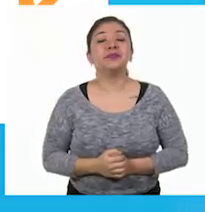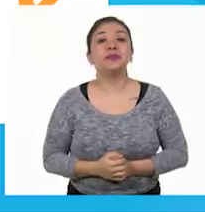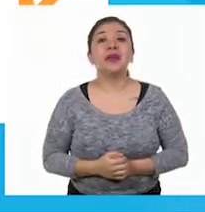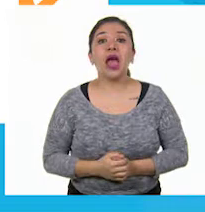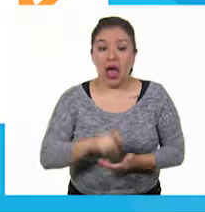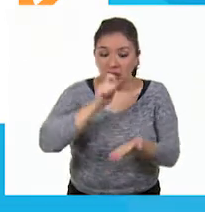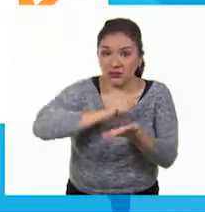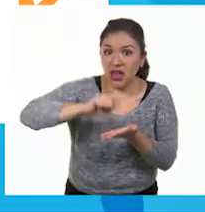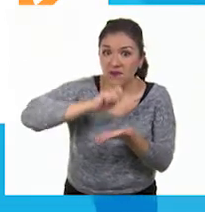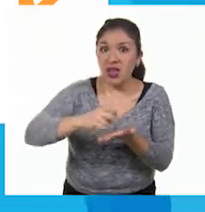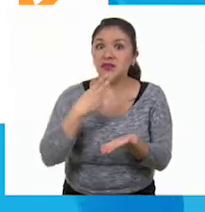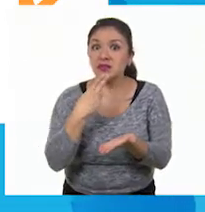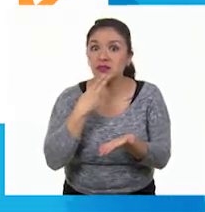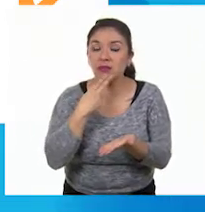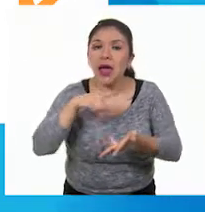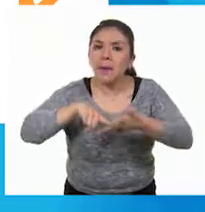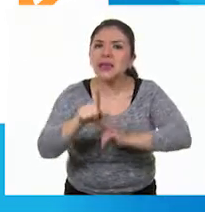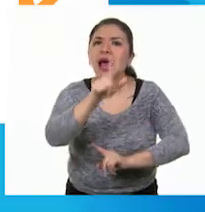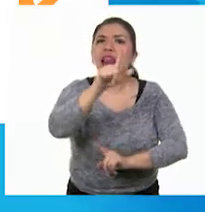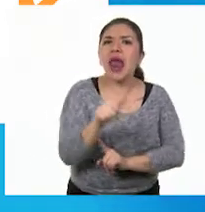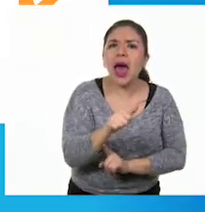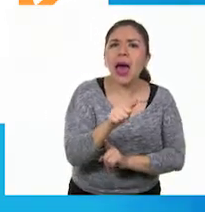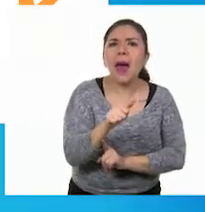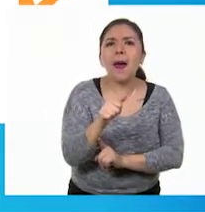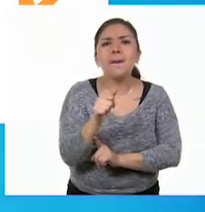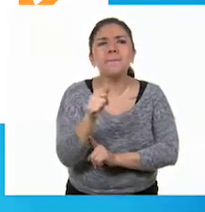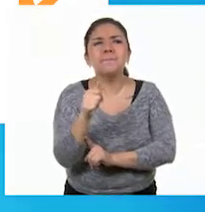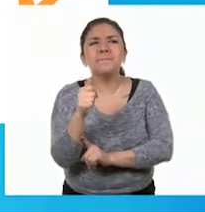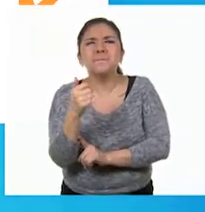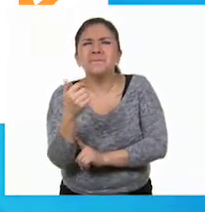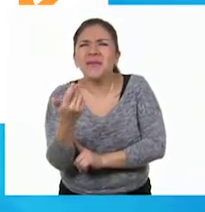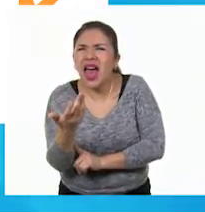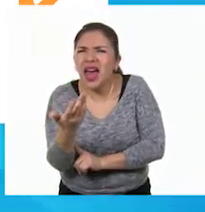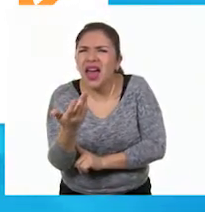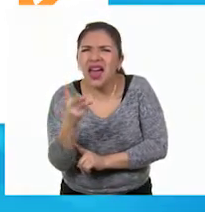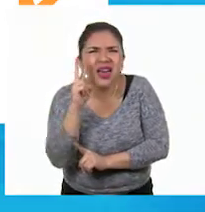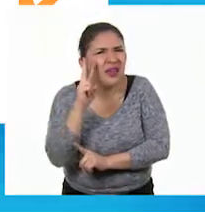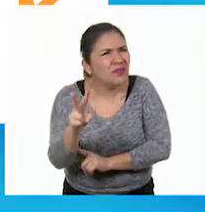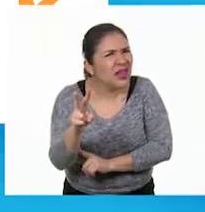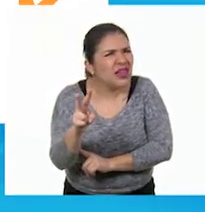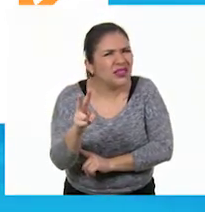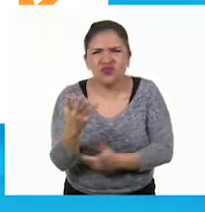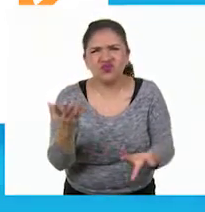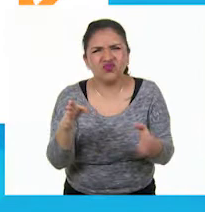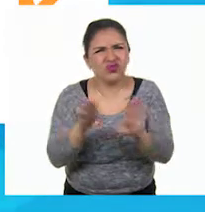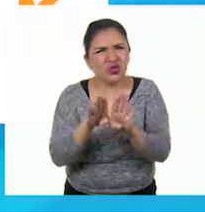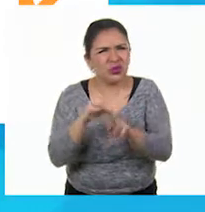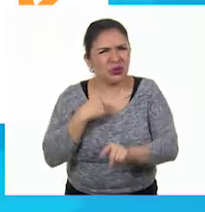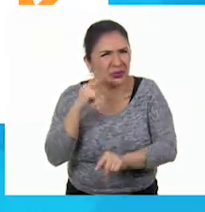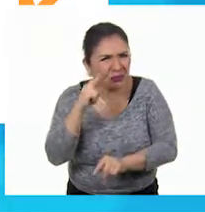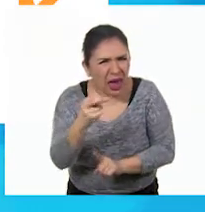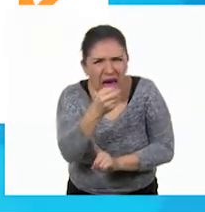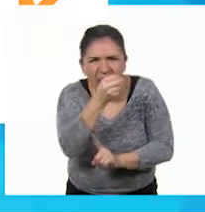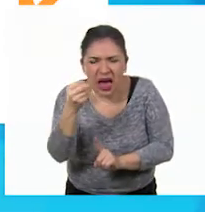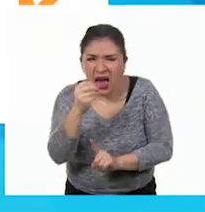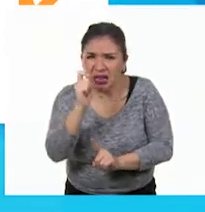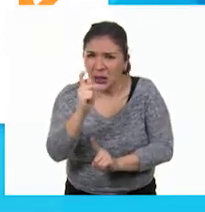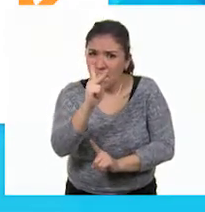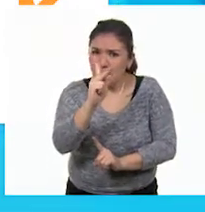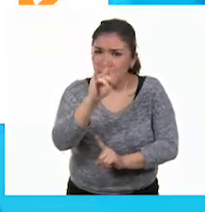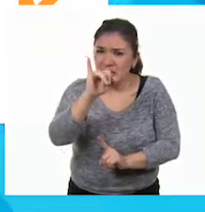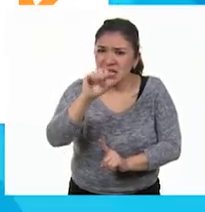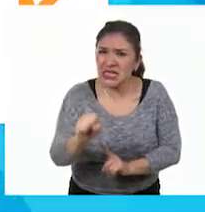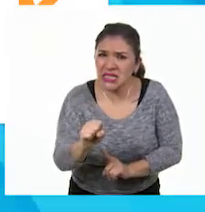Sirve para escribir y empieza con lápiz. Ay, nada más que aquí, maestra, no alcanzo a ver si la pis